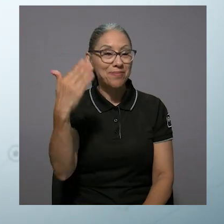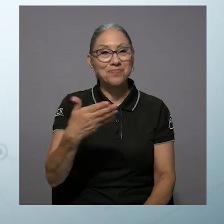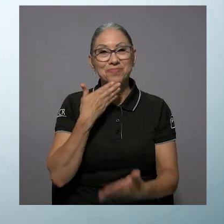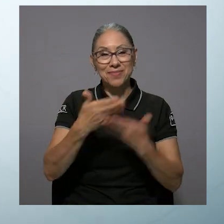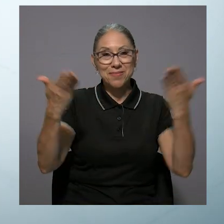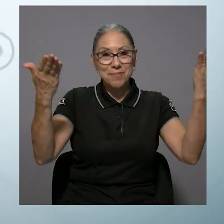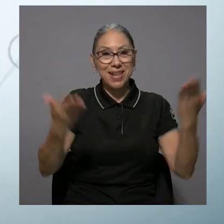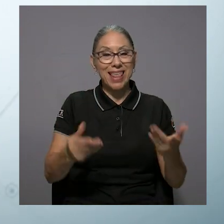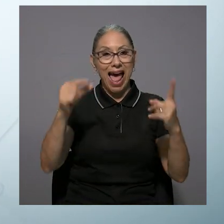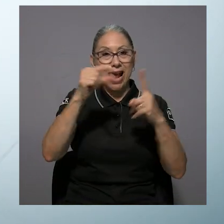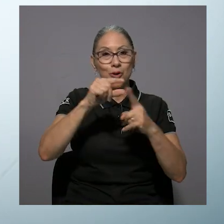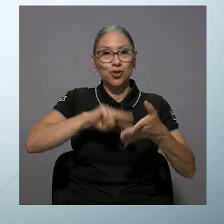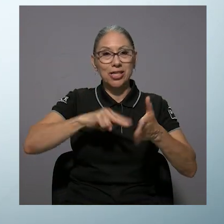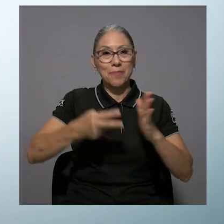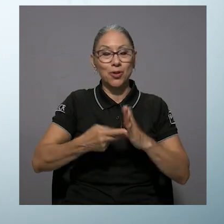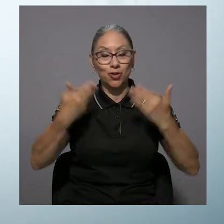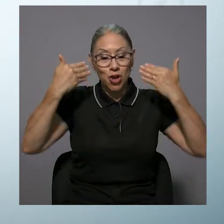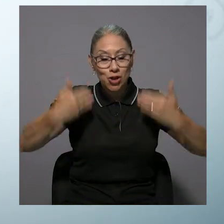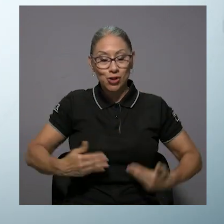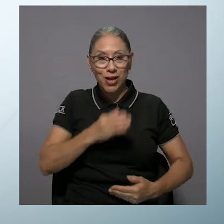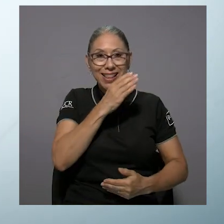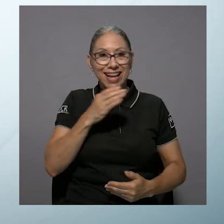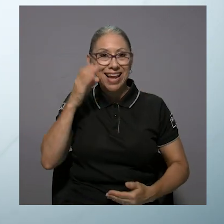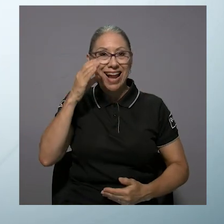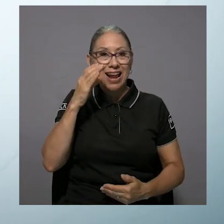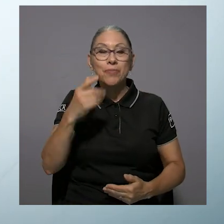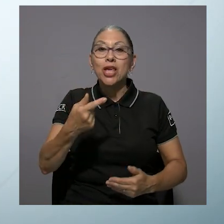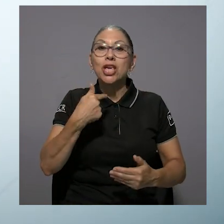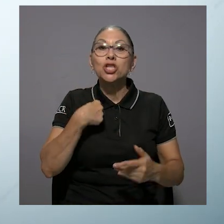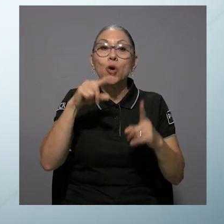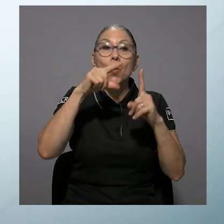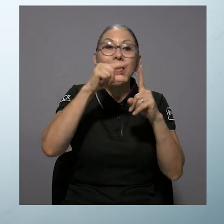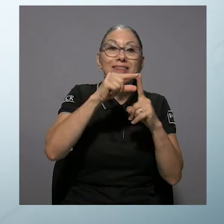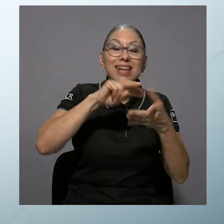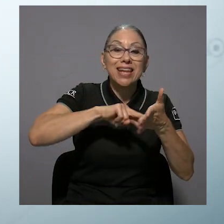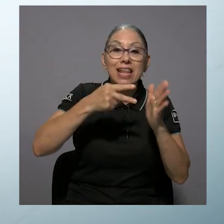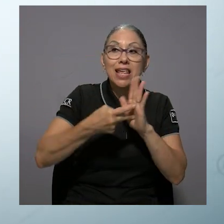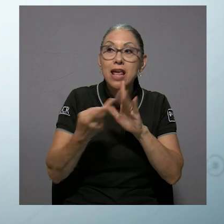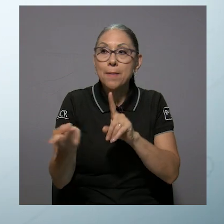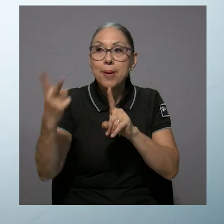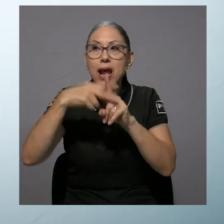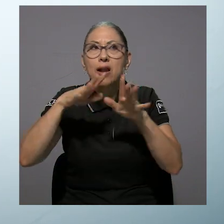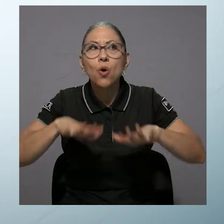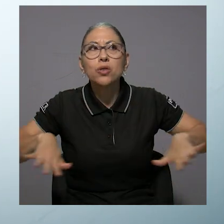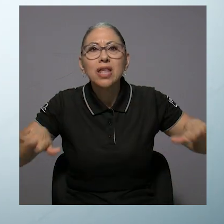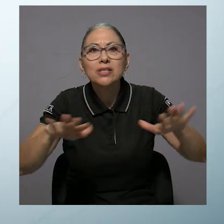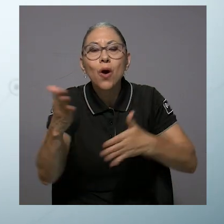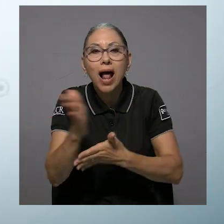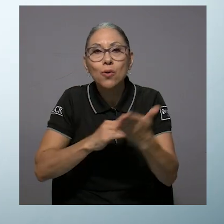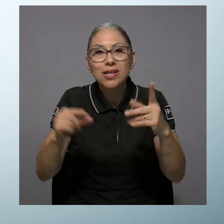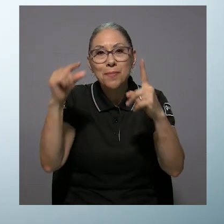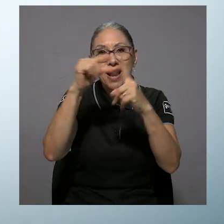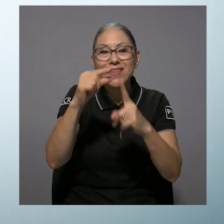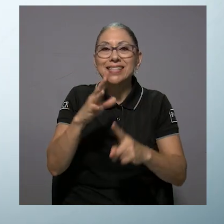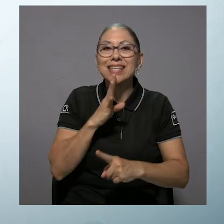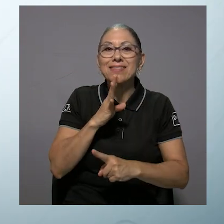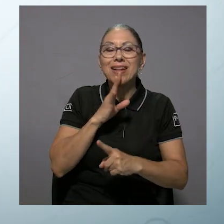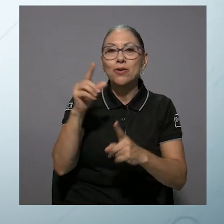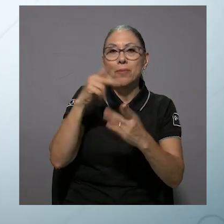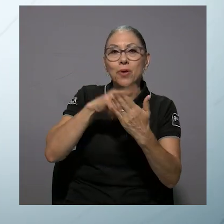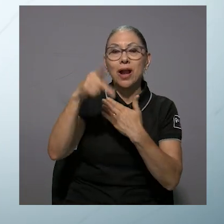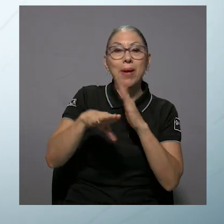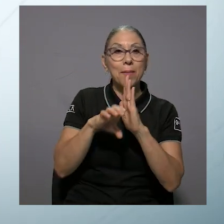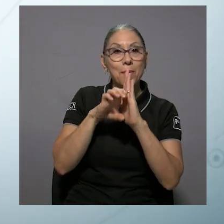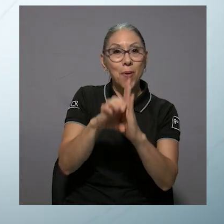Hola, les doy la bienvenida a Conceptos. Soy Catalina Lao y voy a definir y poner en contexto algunas de las palabras que se dijeron en el